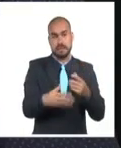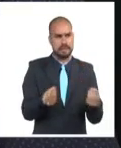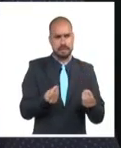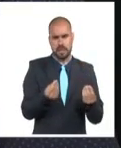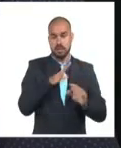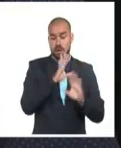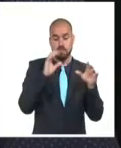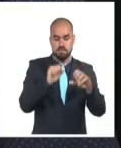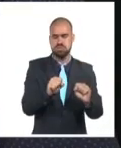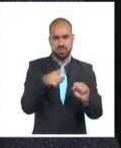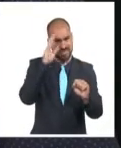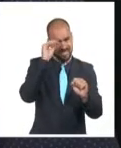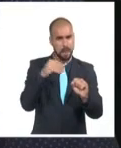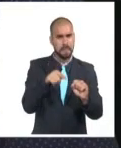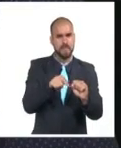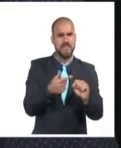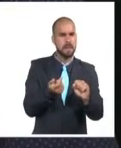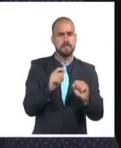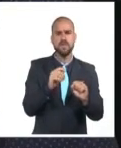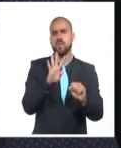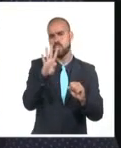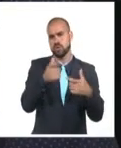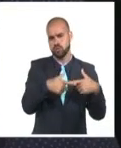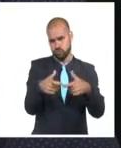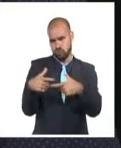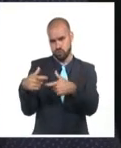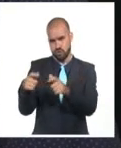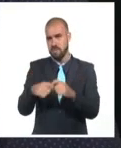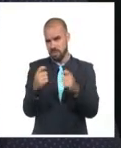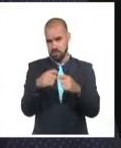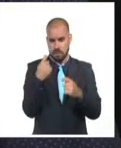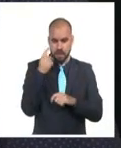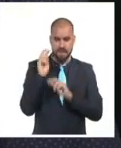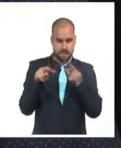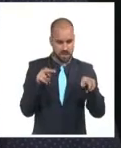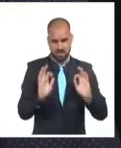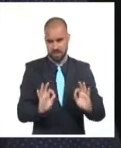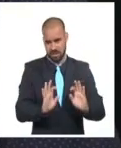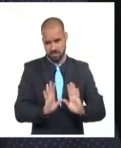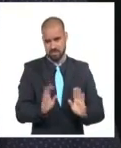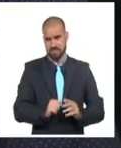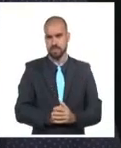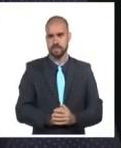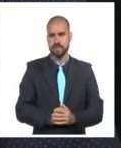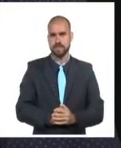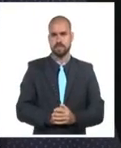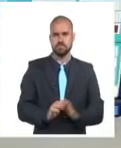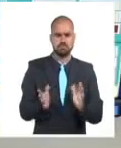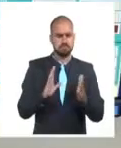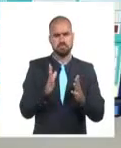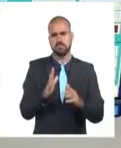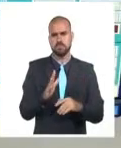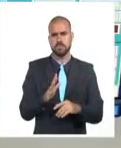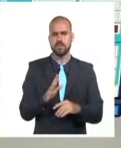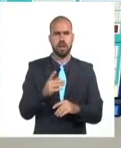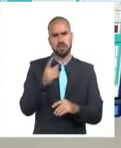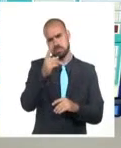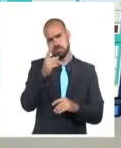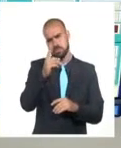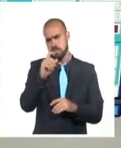identificaron preliminarmente cuatro tubos que están averiados, que aproximadamente en la medianoche,